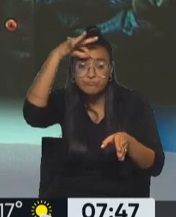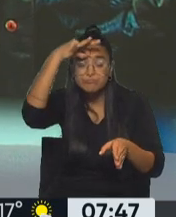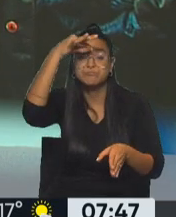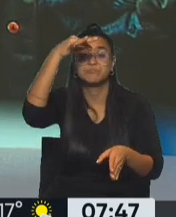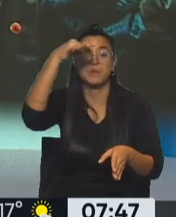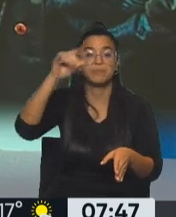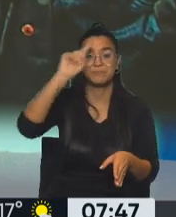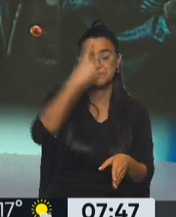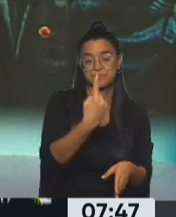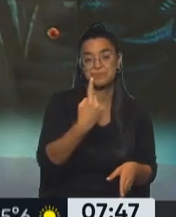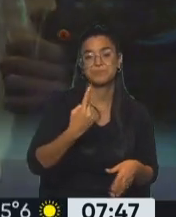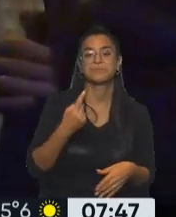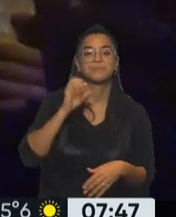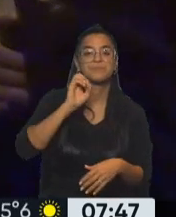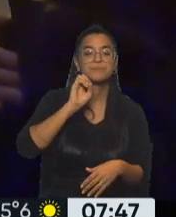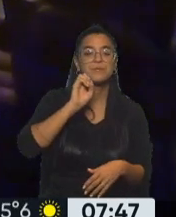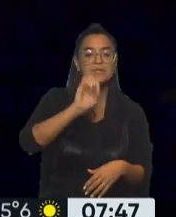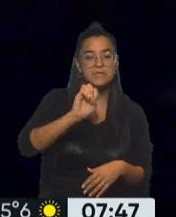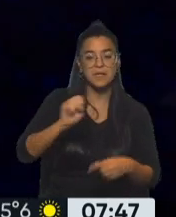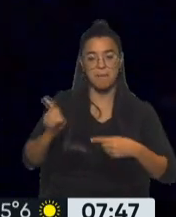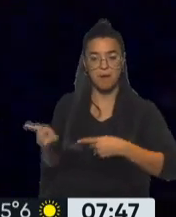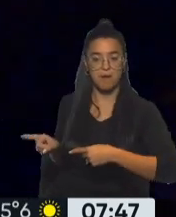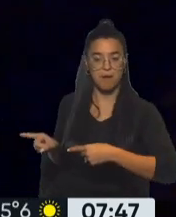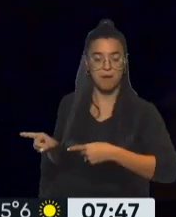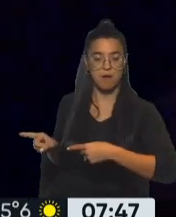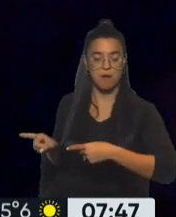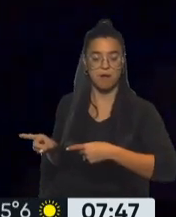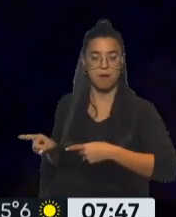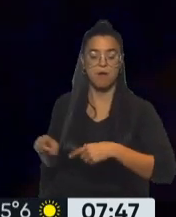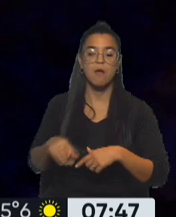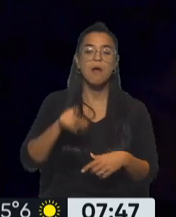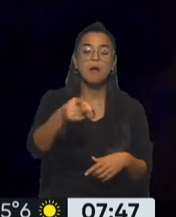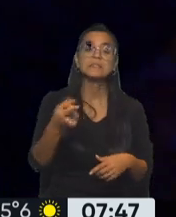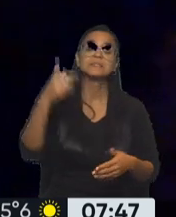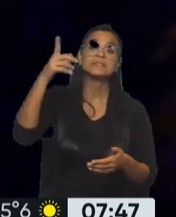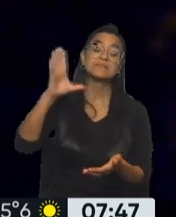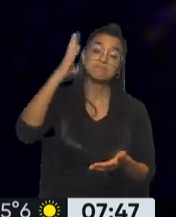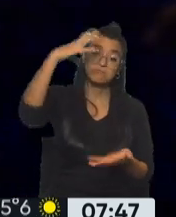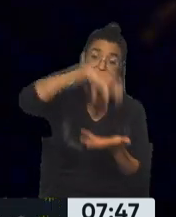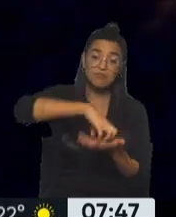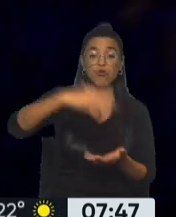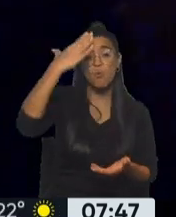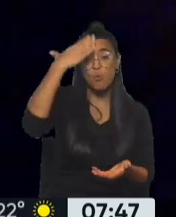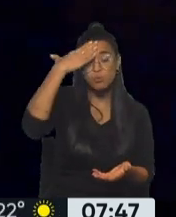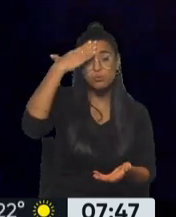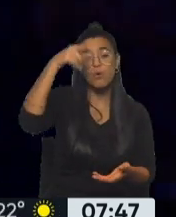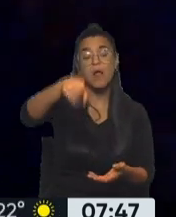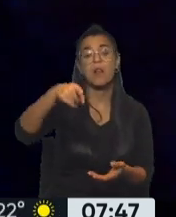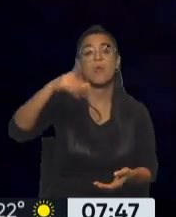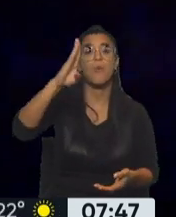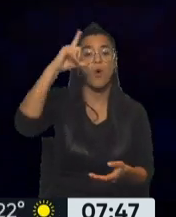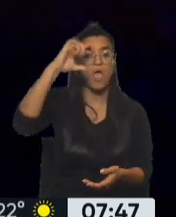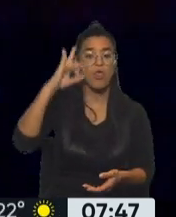sector independiente, llamémoslo así. Se llama Un hombre peligroso. Se presenta en el Centro Cultural Siga la Polilla, en el barrio de Boedo.